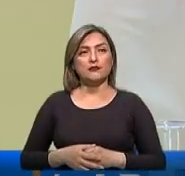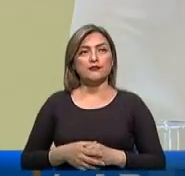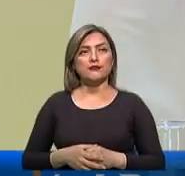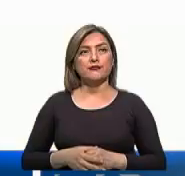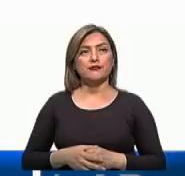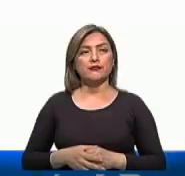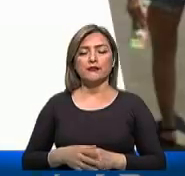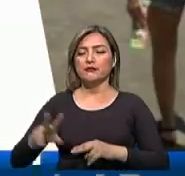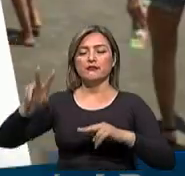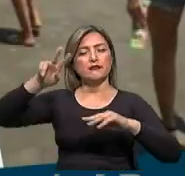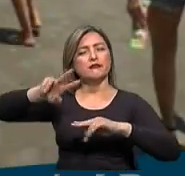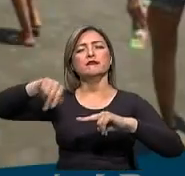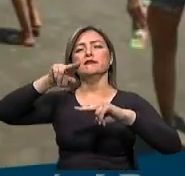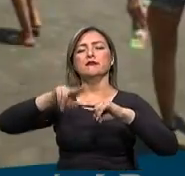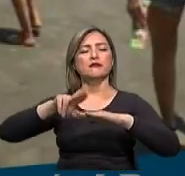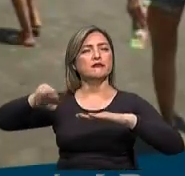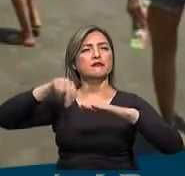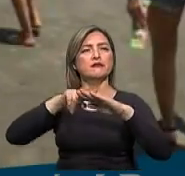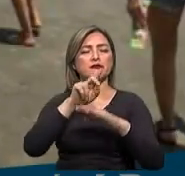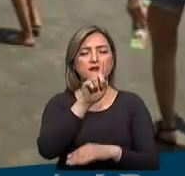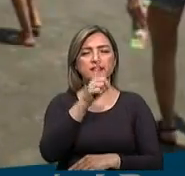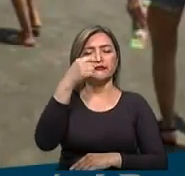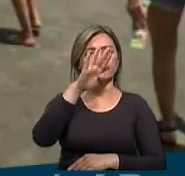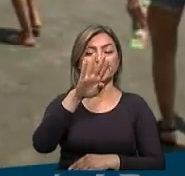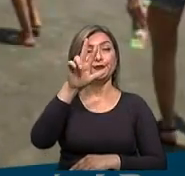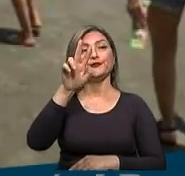la normalidad. De este número,